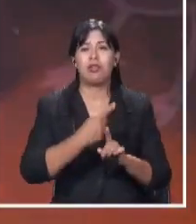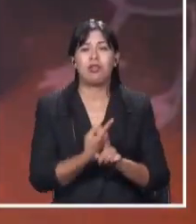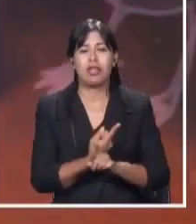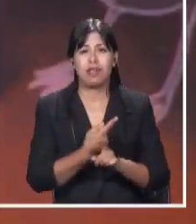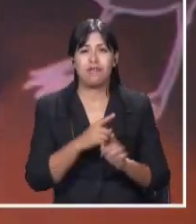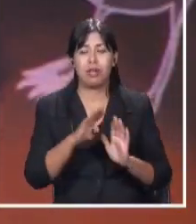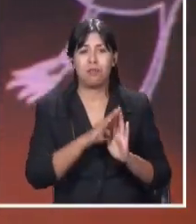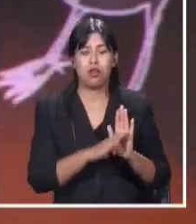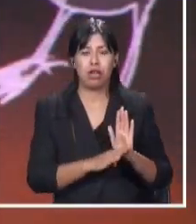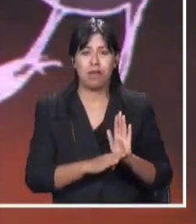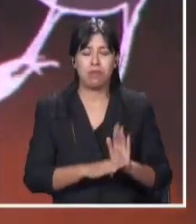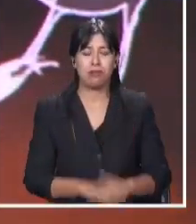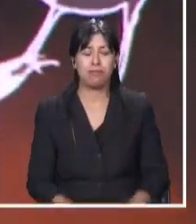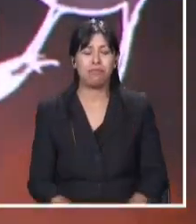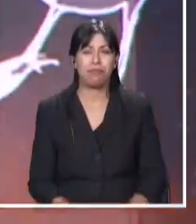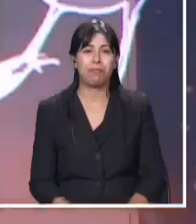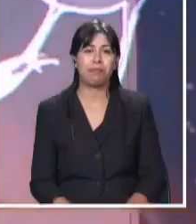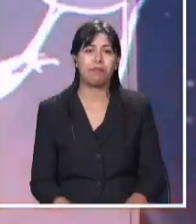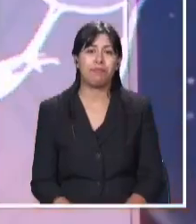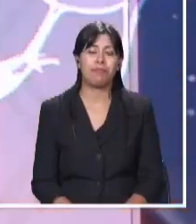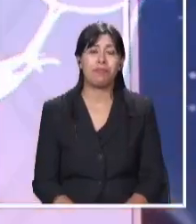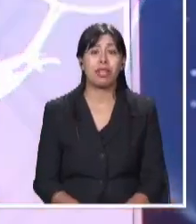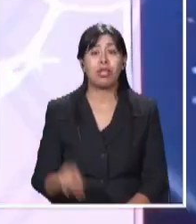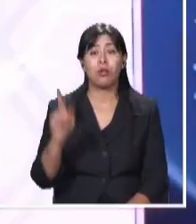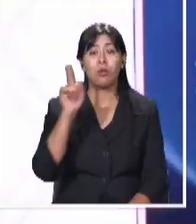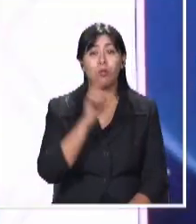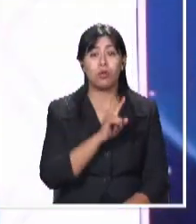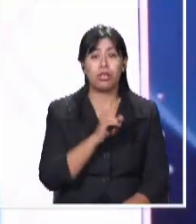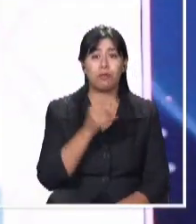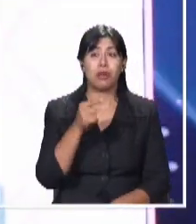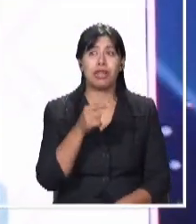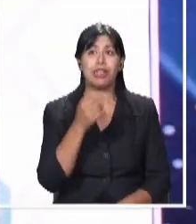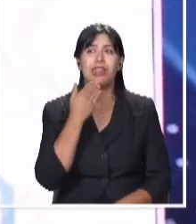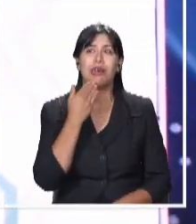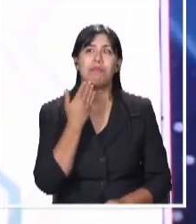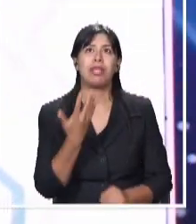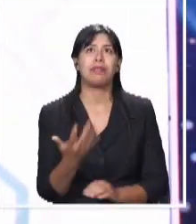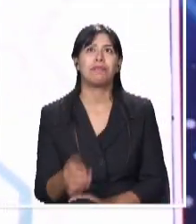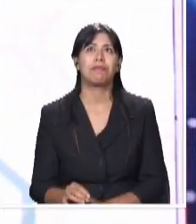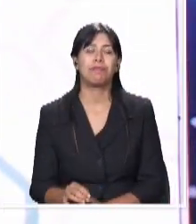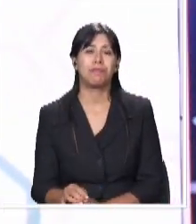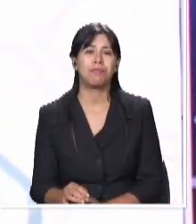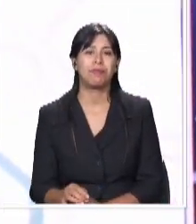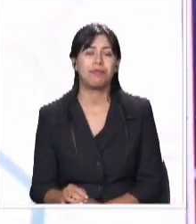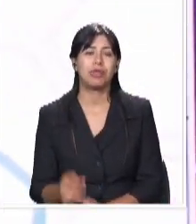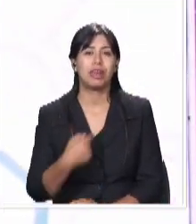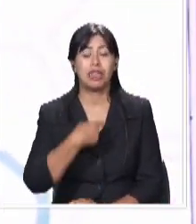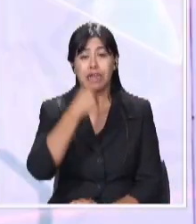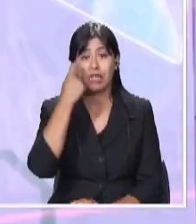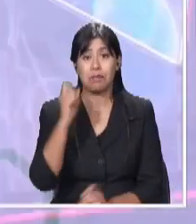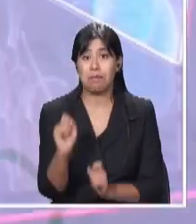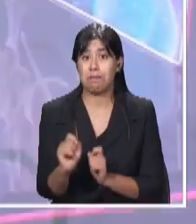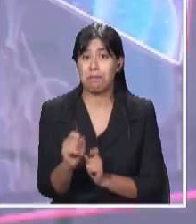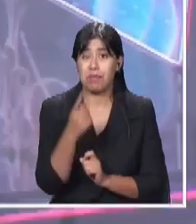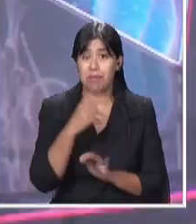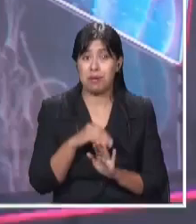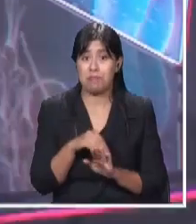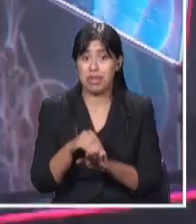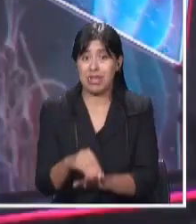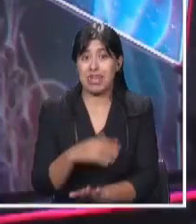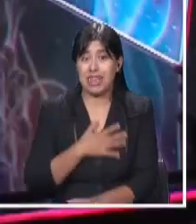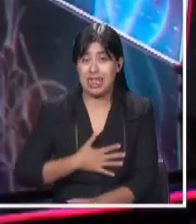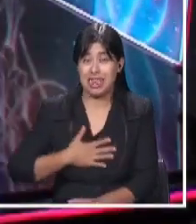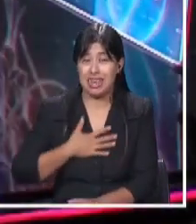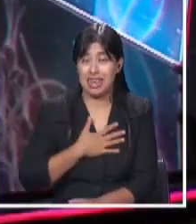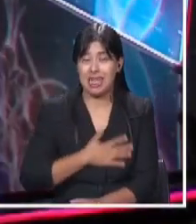¿ya? Entonces, acá, para ir finalizando, yo creo que el primer mensaje que quiero